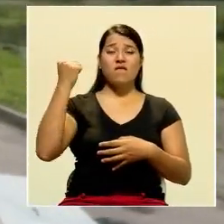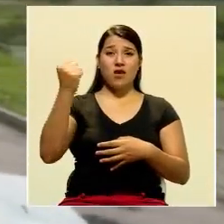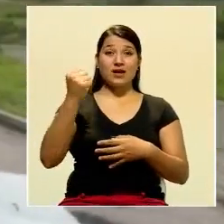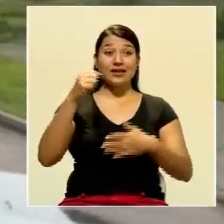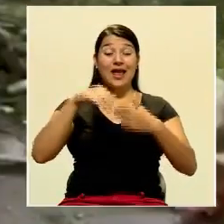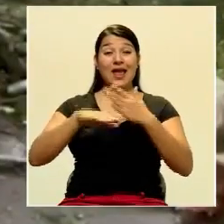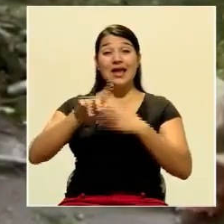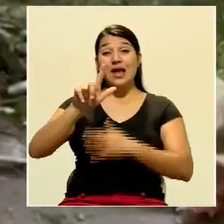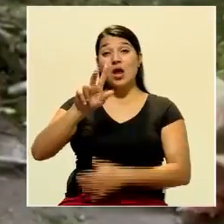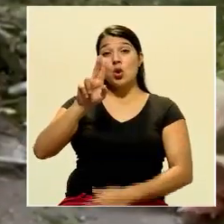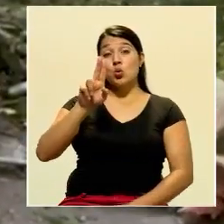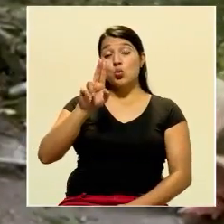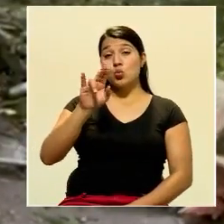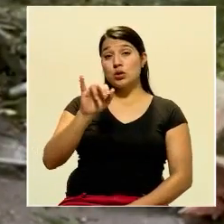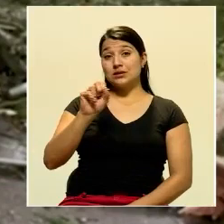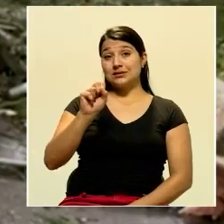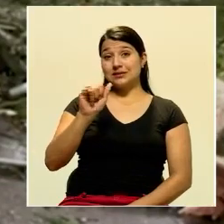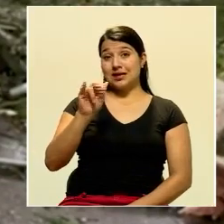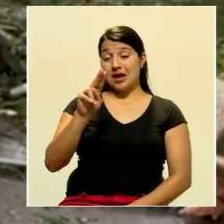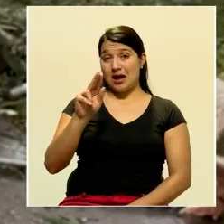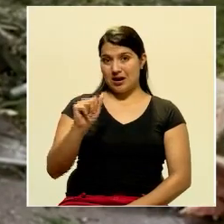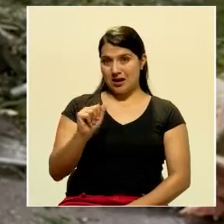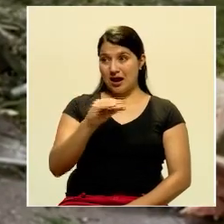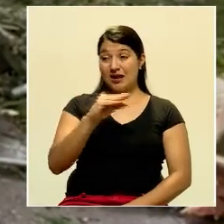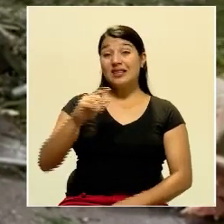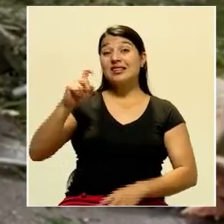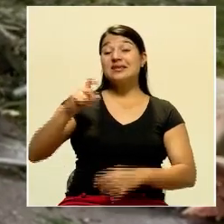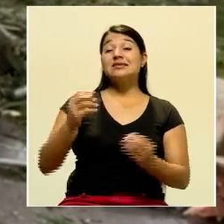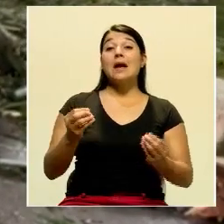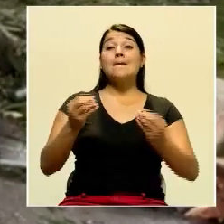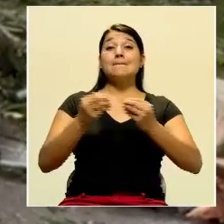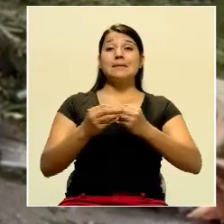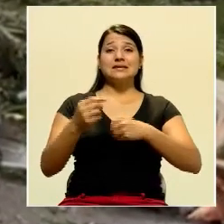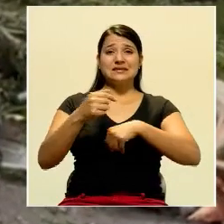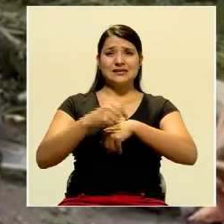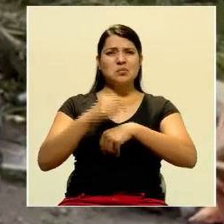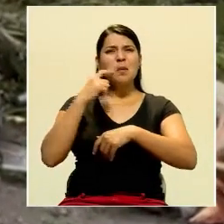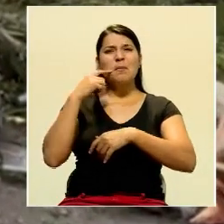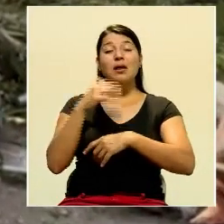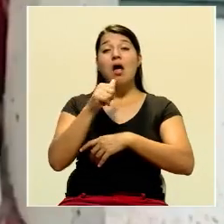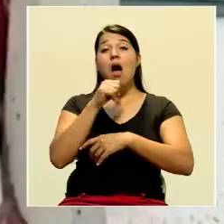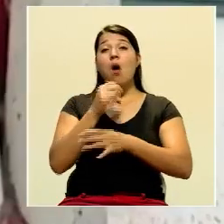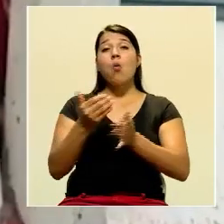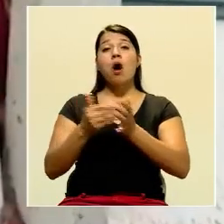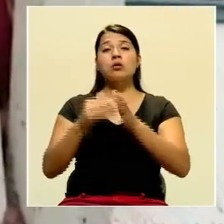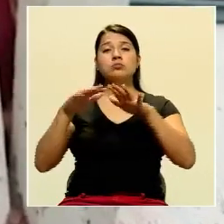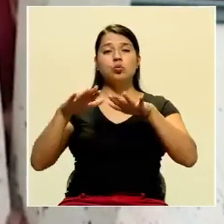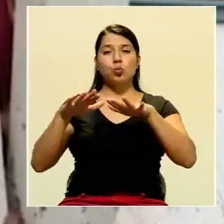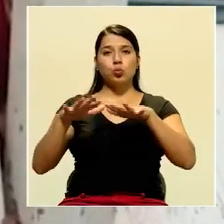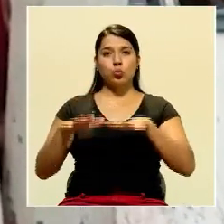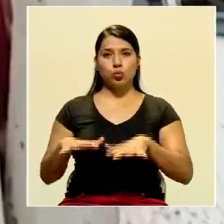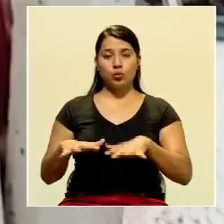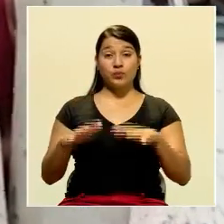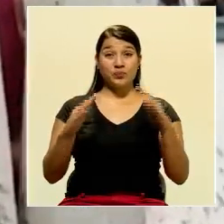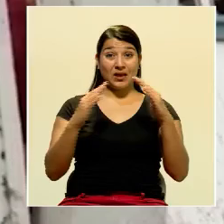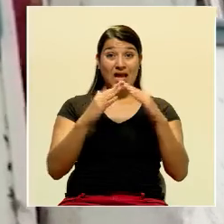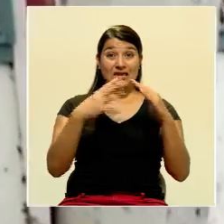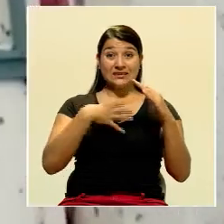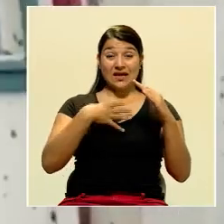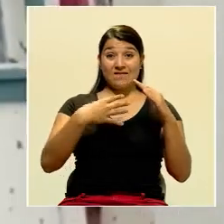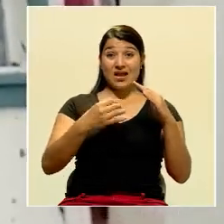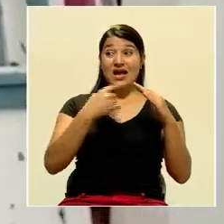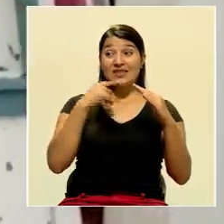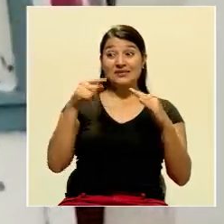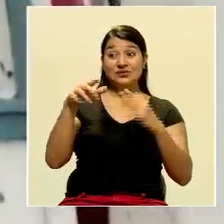partes de Luisiana y pasarán varios días después del paso de la tormenta para que las aguas retrocedan. La Casa Blanca advirtió que Laura